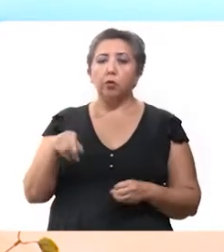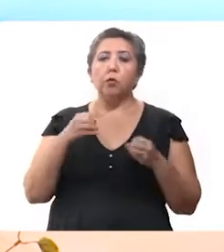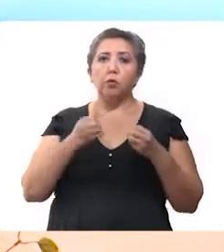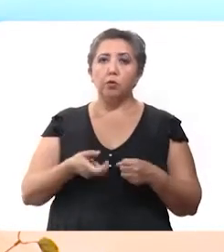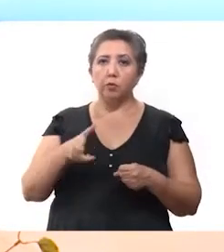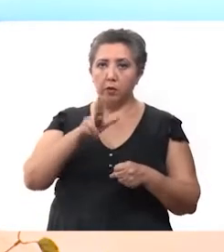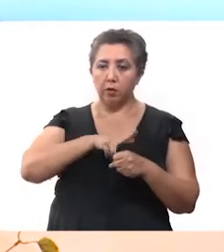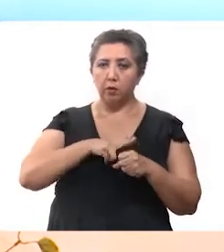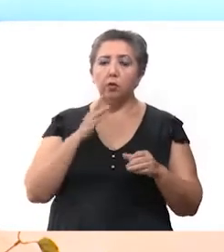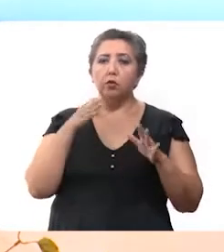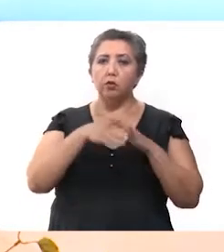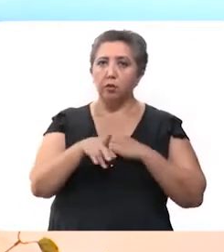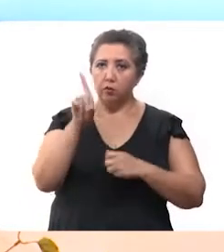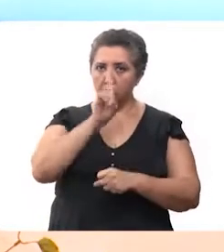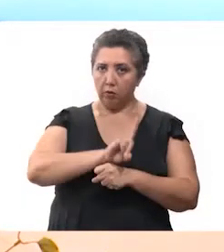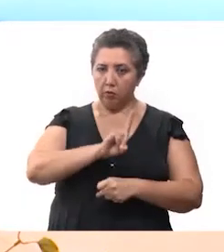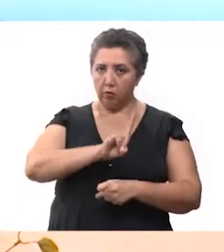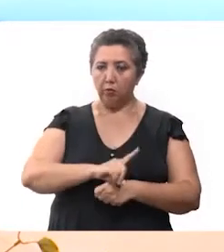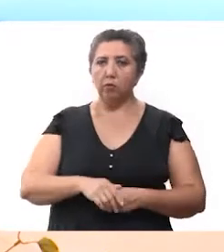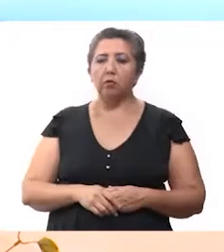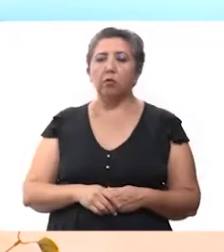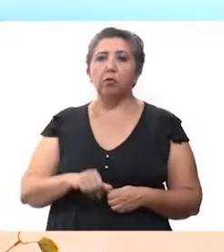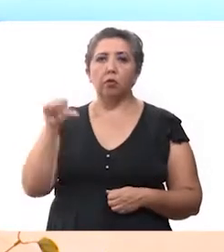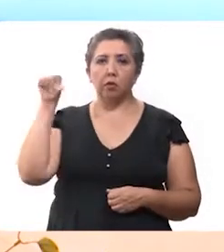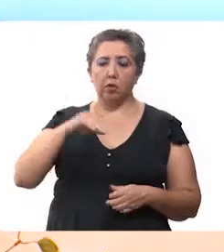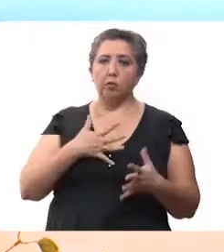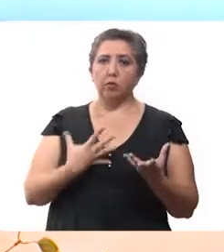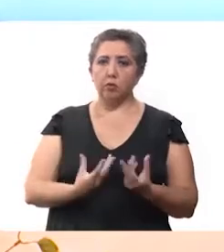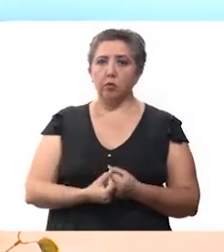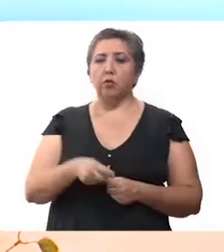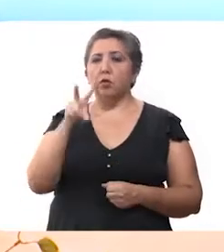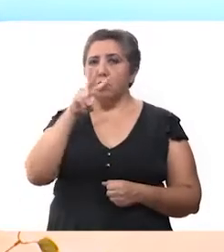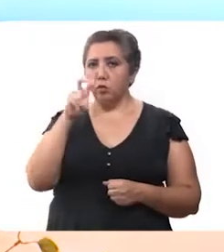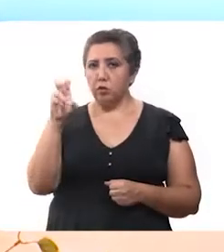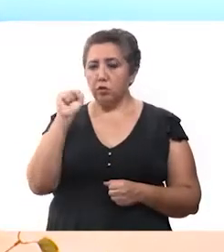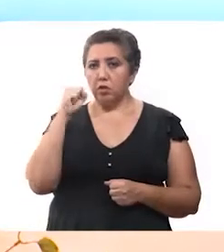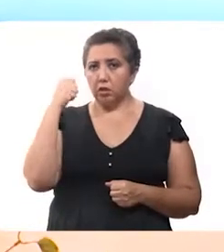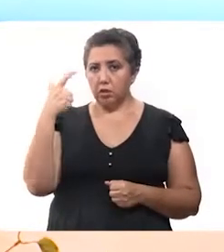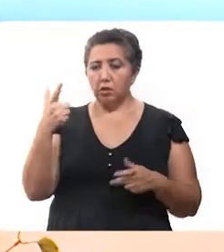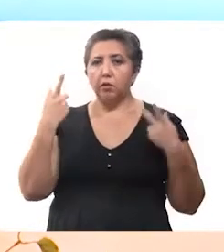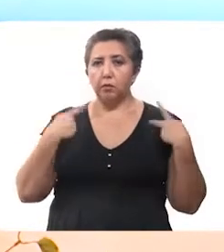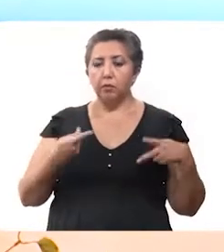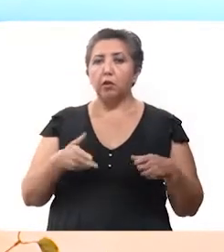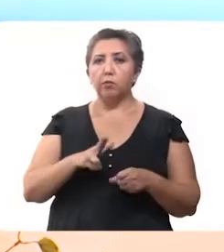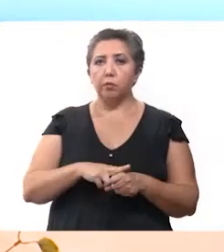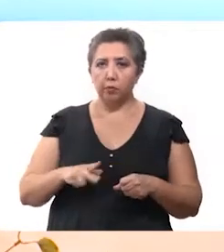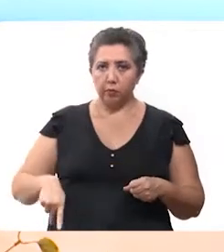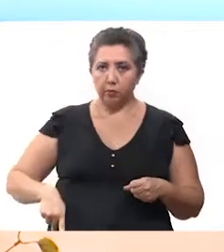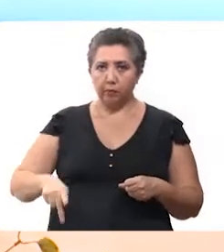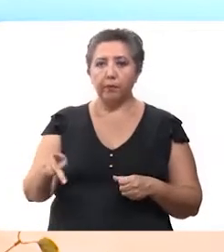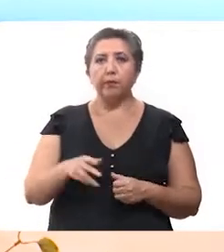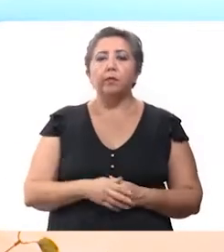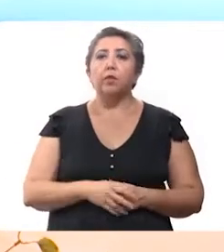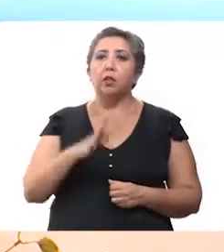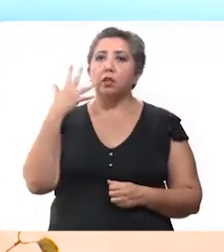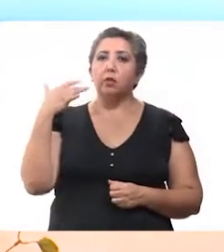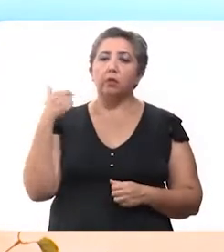importantes son la ocupación hospitalaria y los ingresos diarios. El día de hoy tenemos 267 pacientes en hospitales públicos.